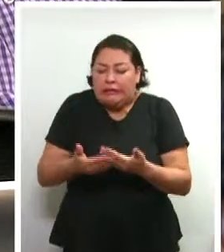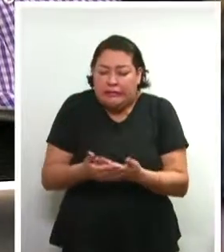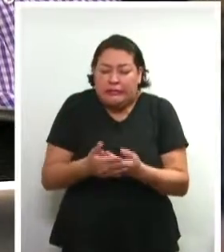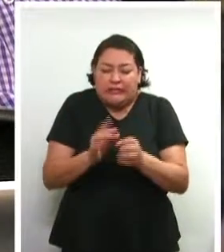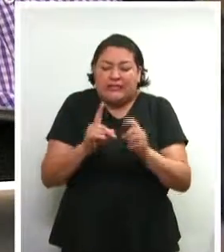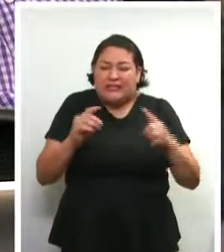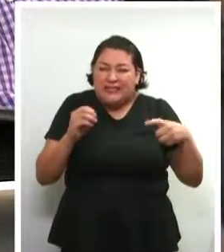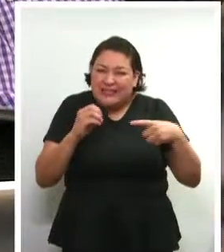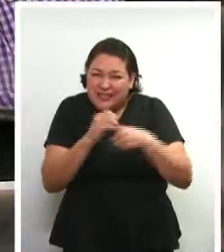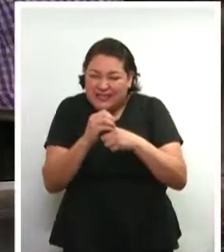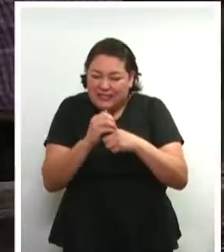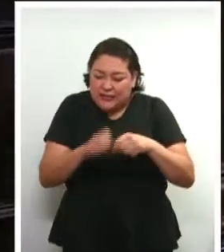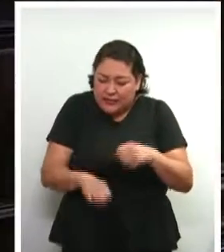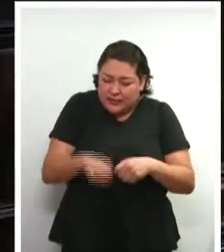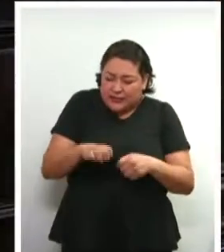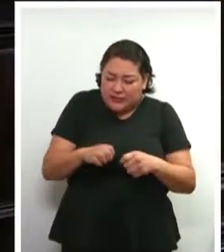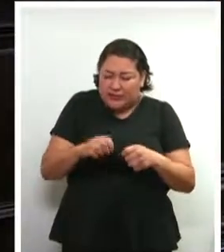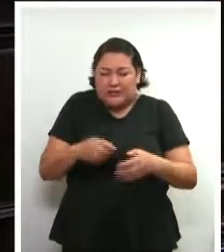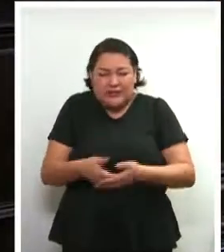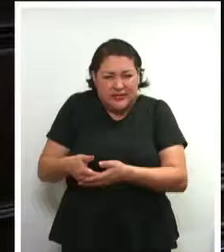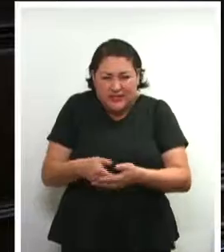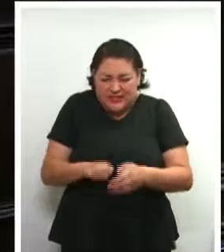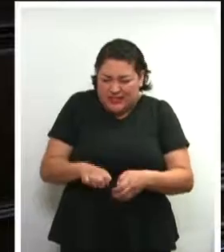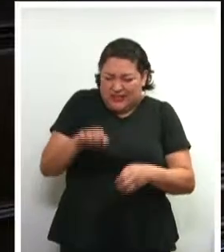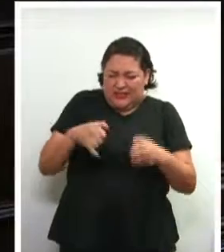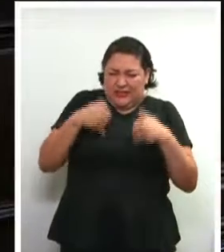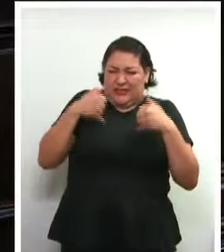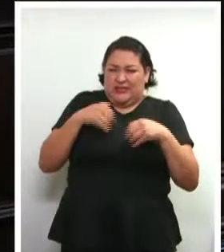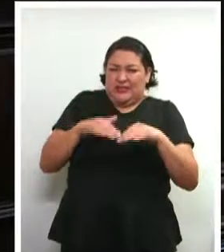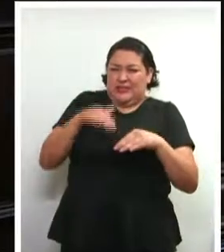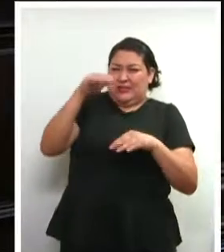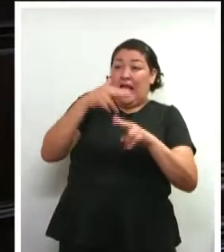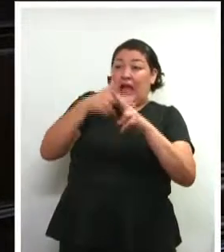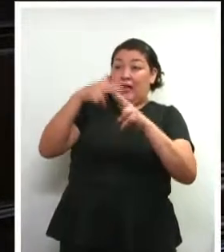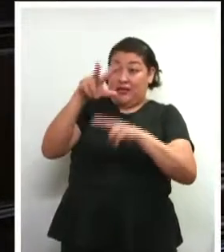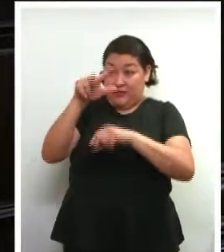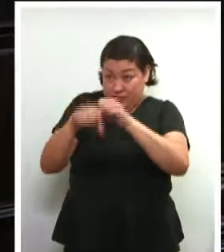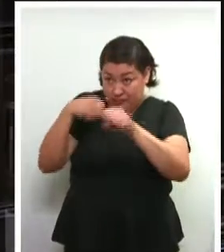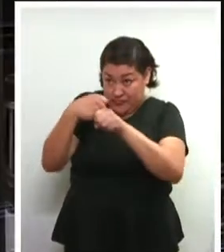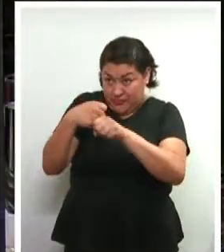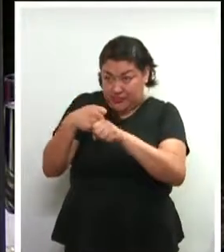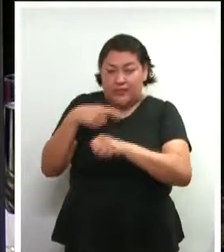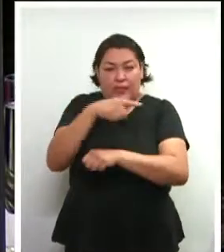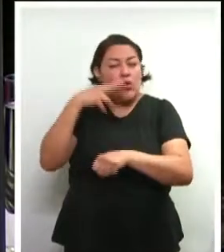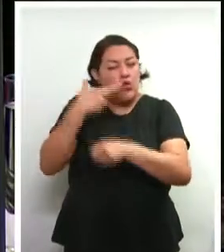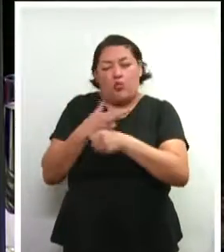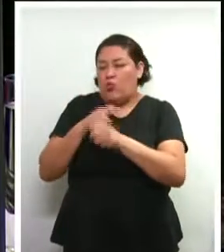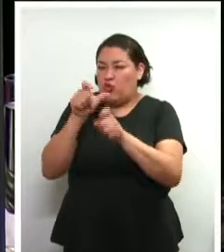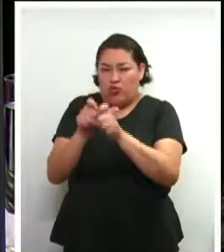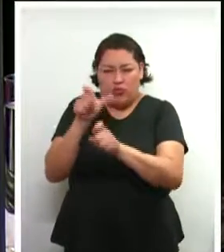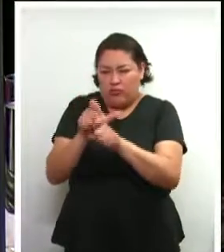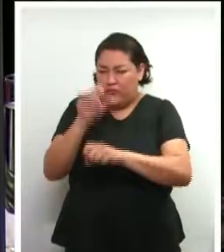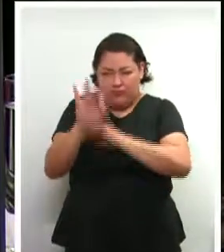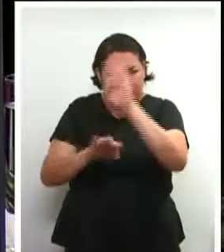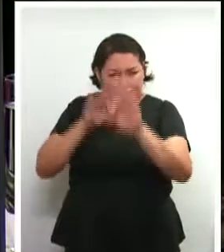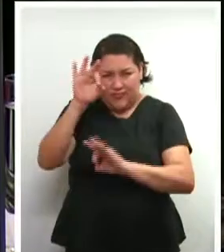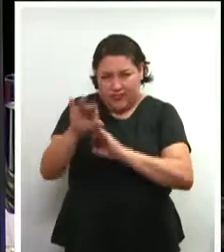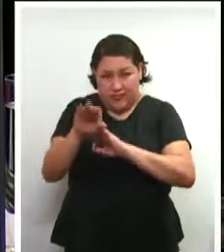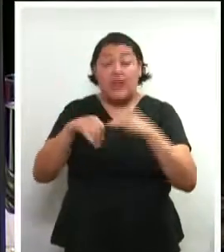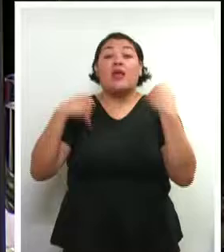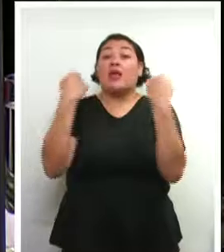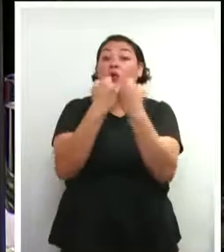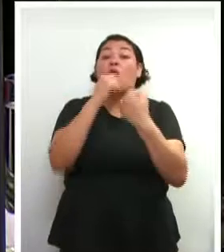fecundación, infancia, adolescencia y hasta alcanzar la mayoría de edad. Y número 6, todas las